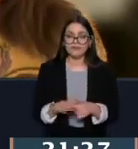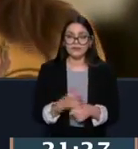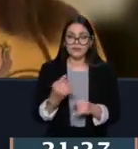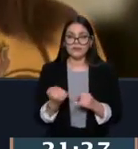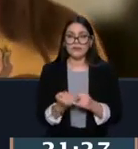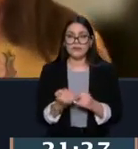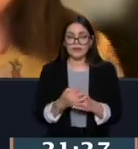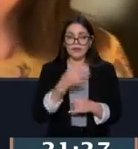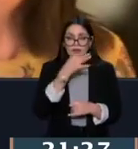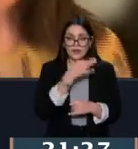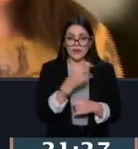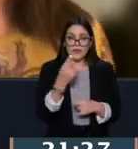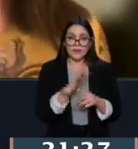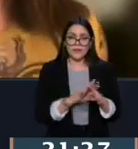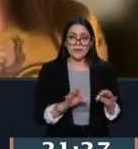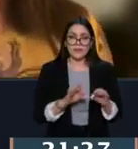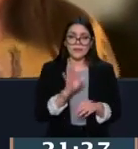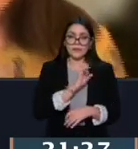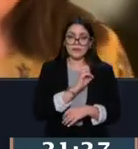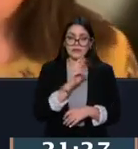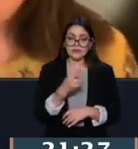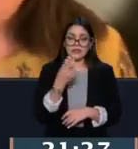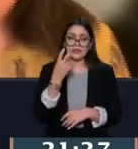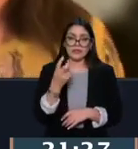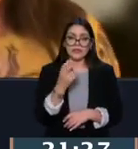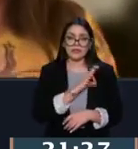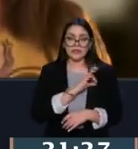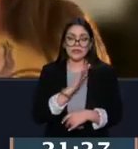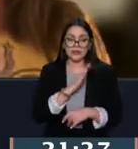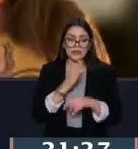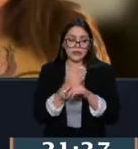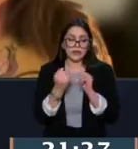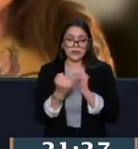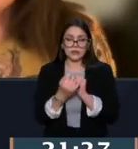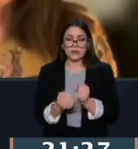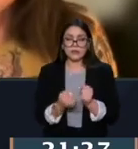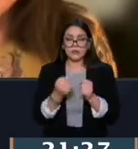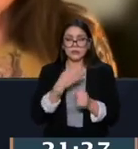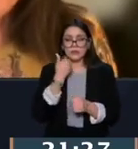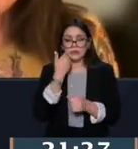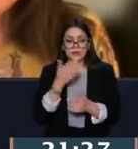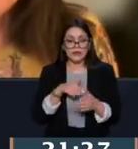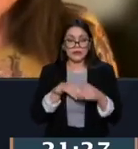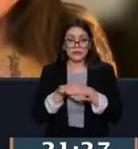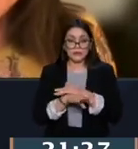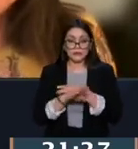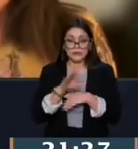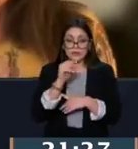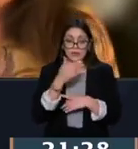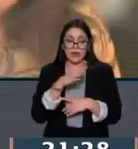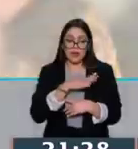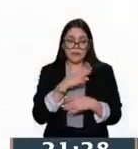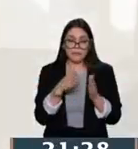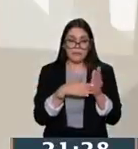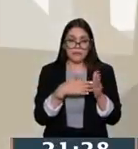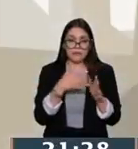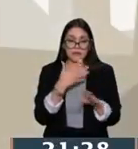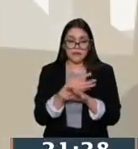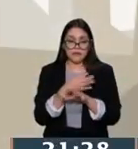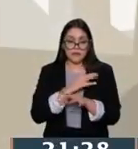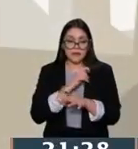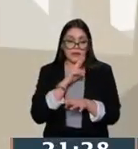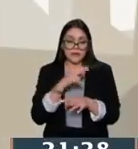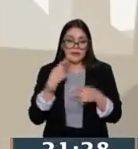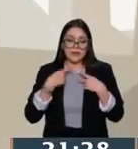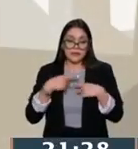importante en términos de que podría ser altamente punitivo el hecho de intentar ingresar sin documentos a Estados Unidos y que lleve a la